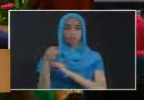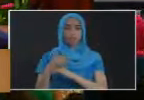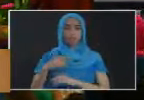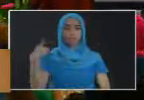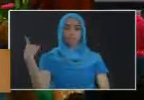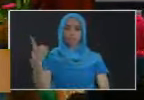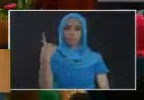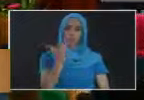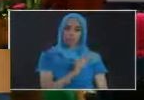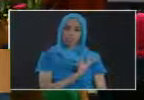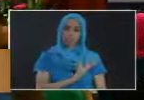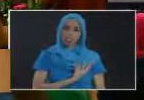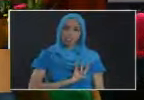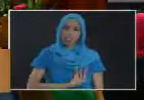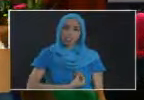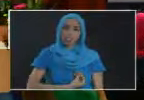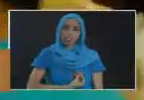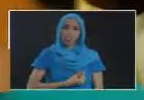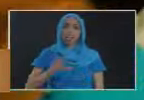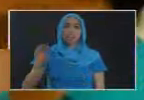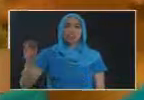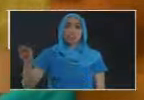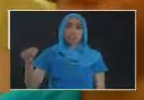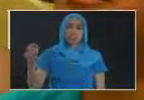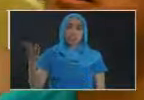Toda tristeza que Dios nos ha puesto